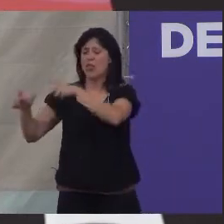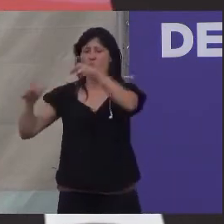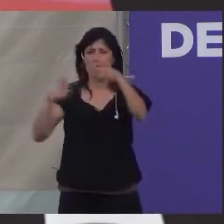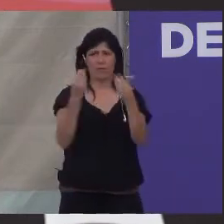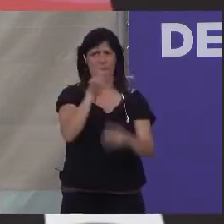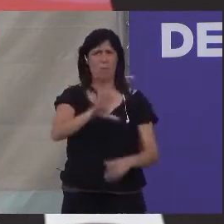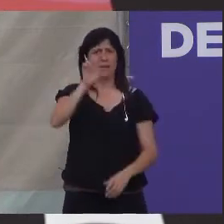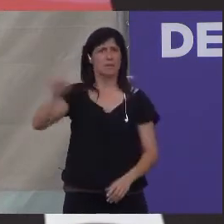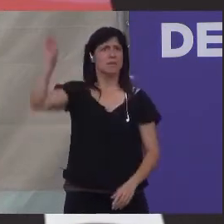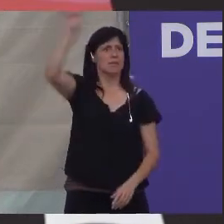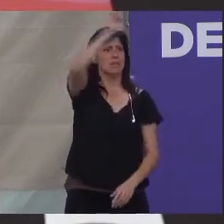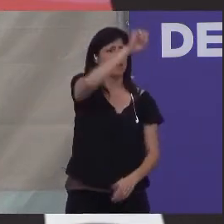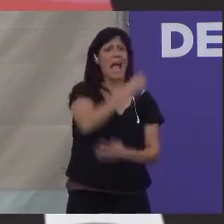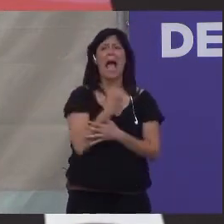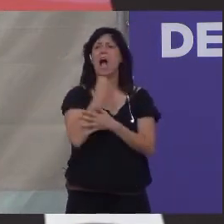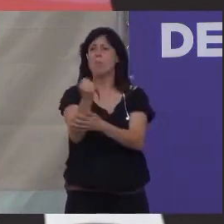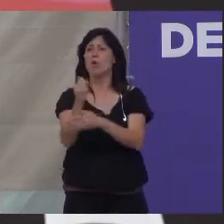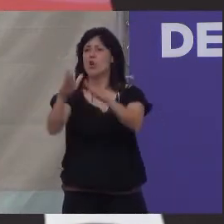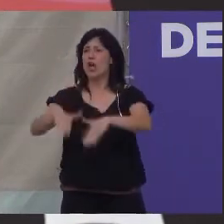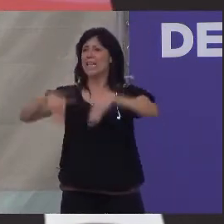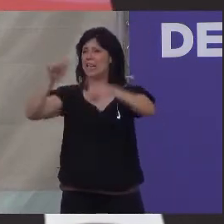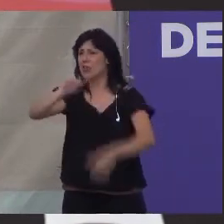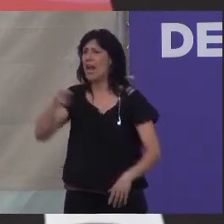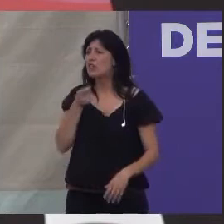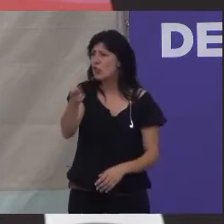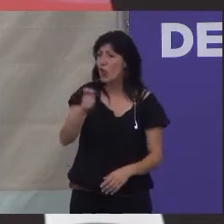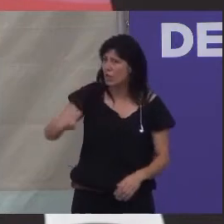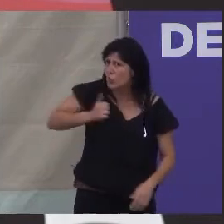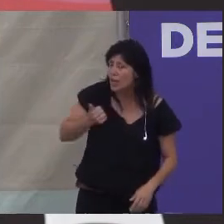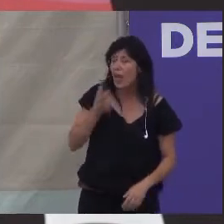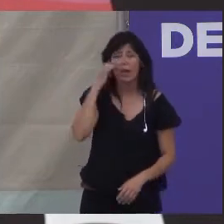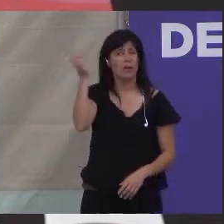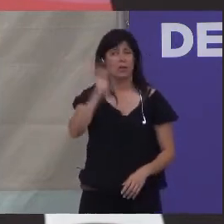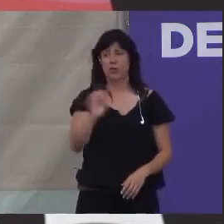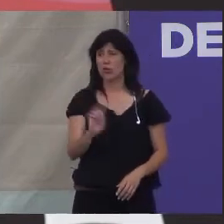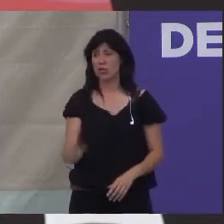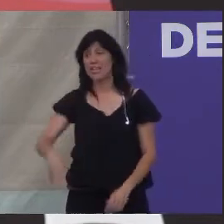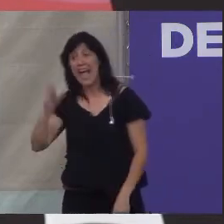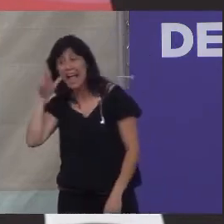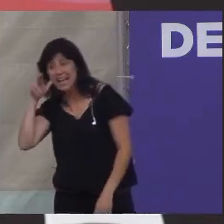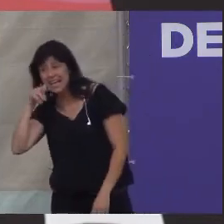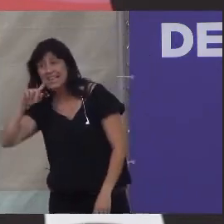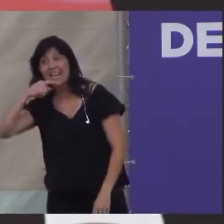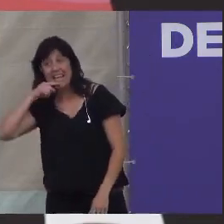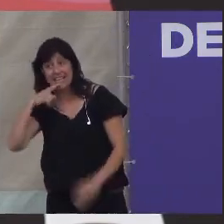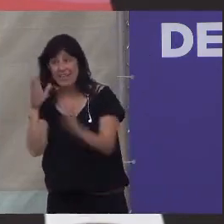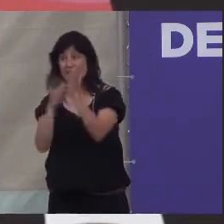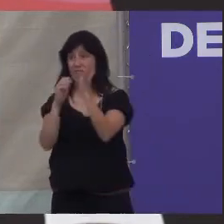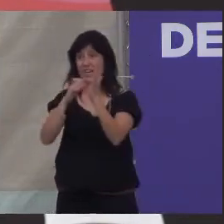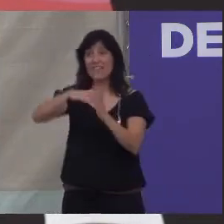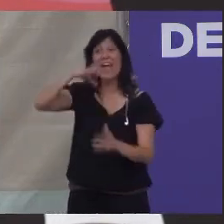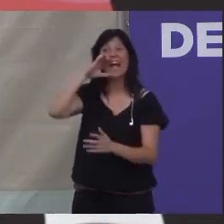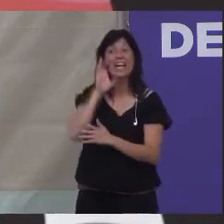recolzando la candidatura de Antonio Estany. No es casualidad que Alacant, Elx, València y Castelló